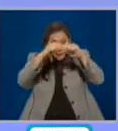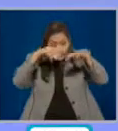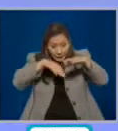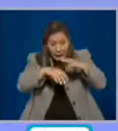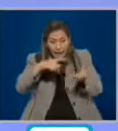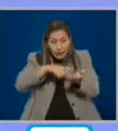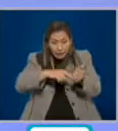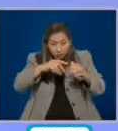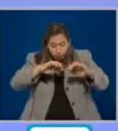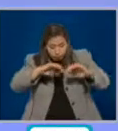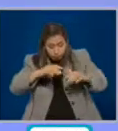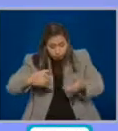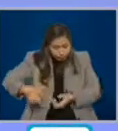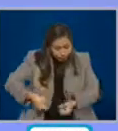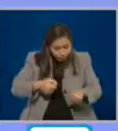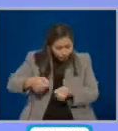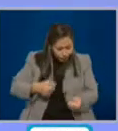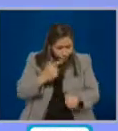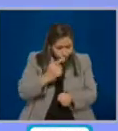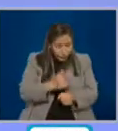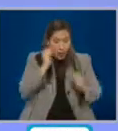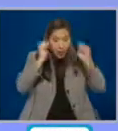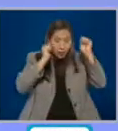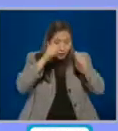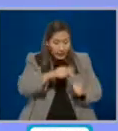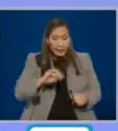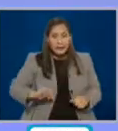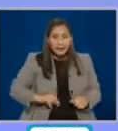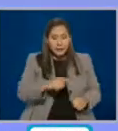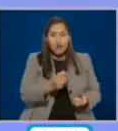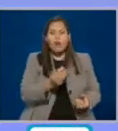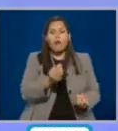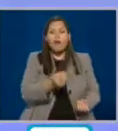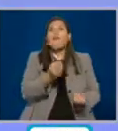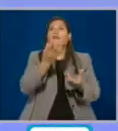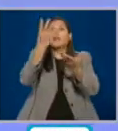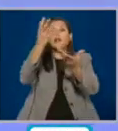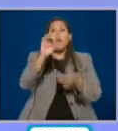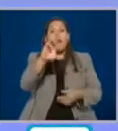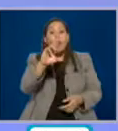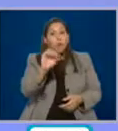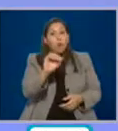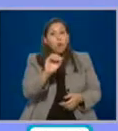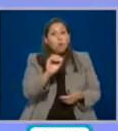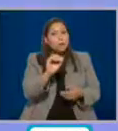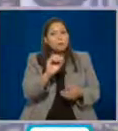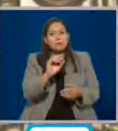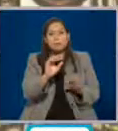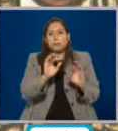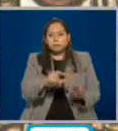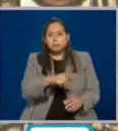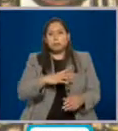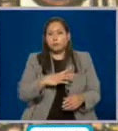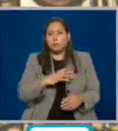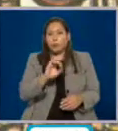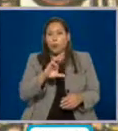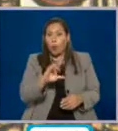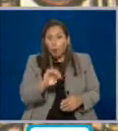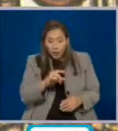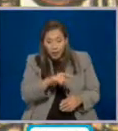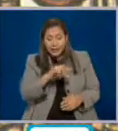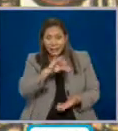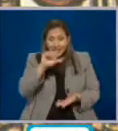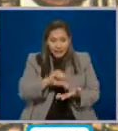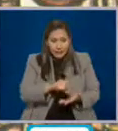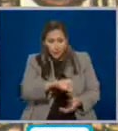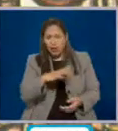templo muy interesante y unas ofrendas de De oro. un lobo y de oro. O sea, donde le rasques en el centro